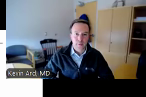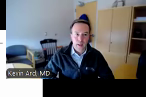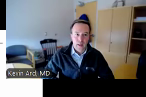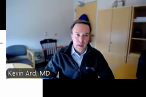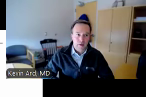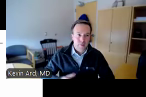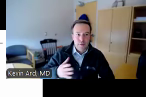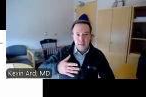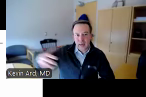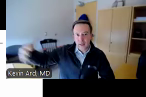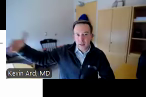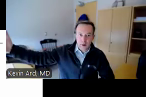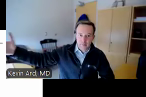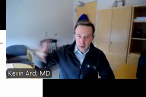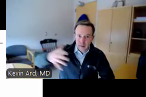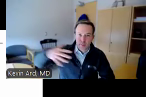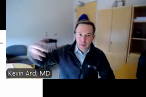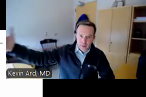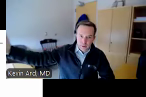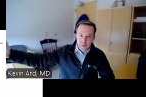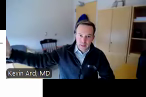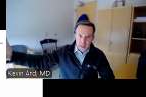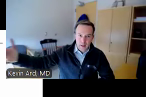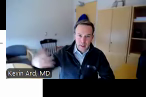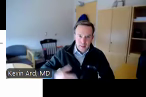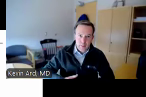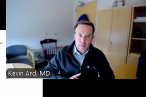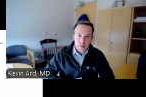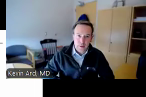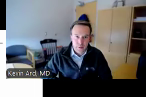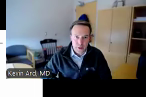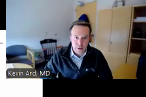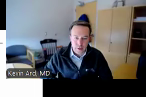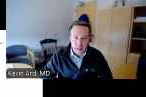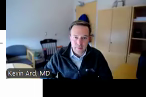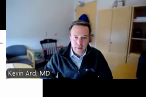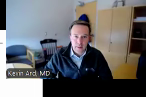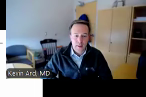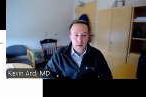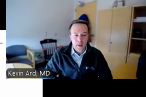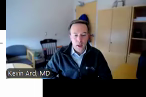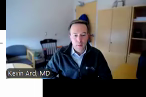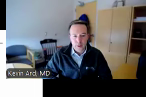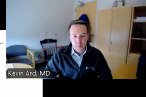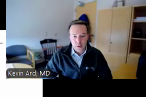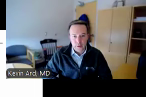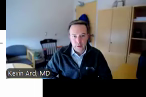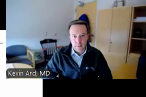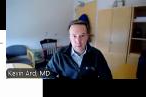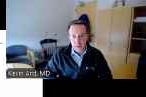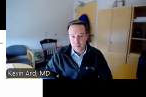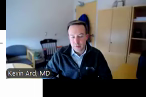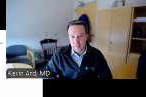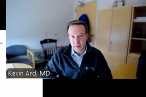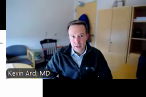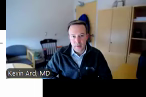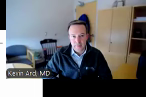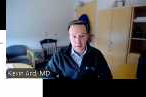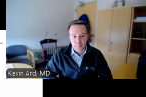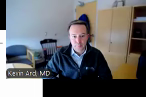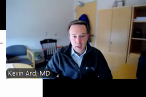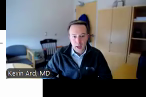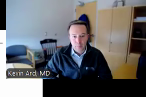pero no creo que esto, la falta de pruebas de laboratorio debería hacer que alguien deje de usar el PrEP. Más bien